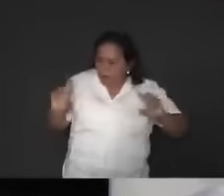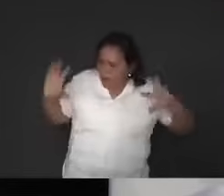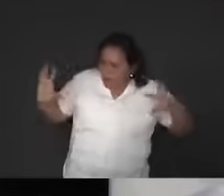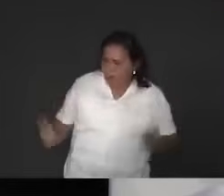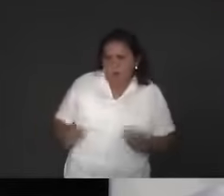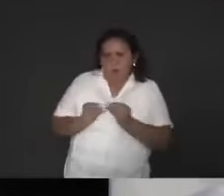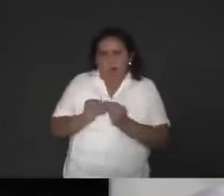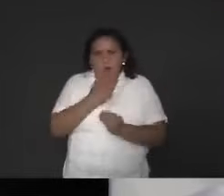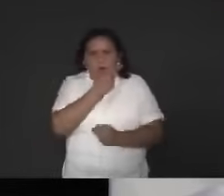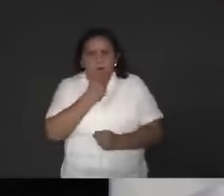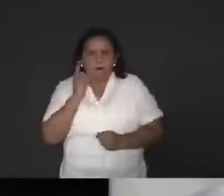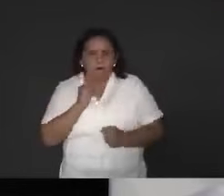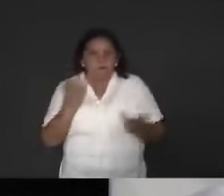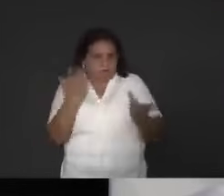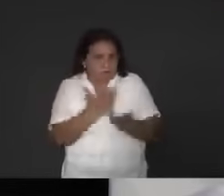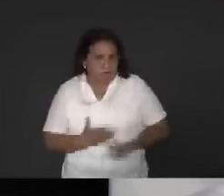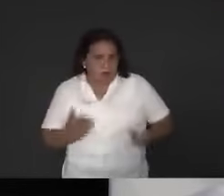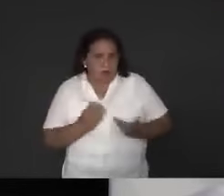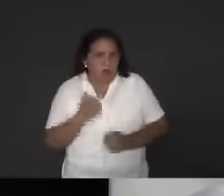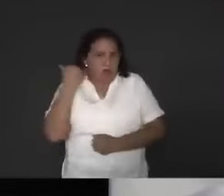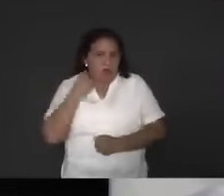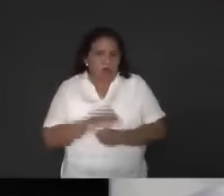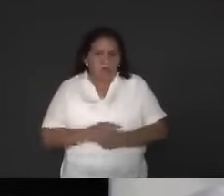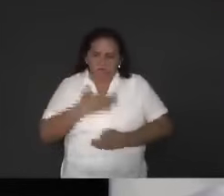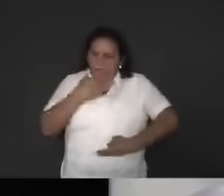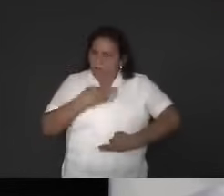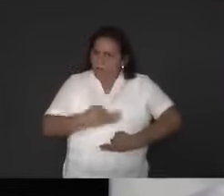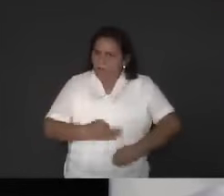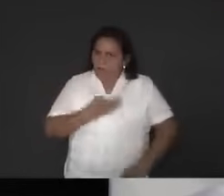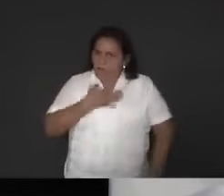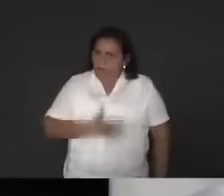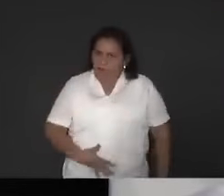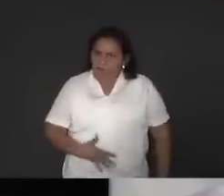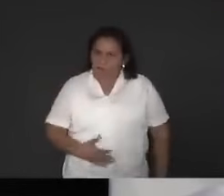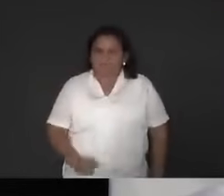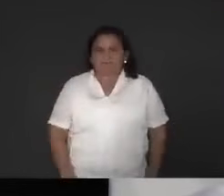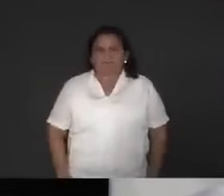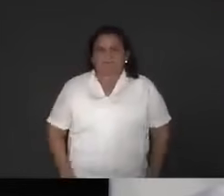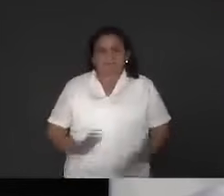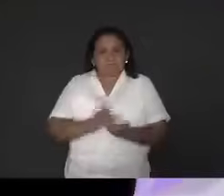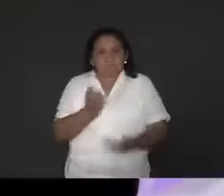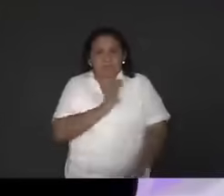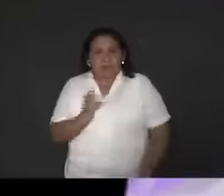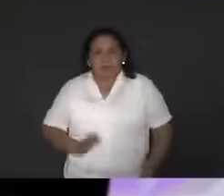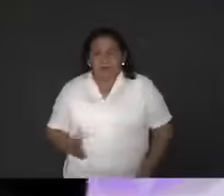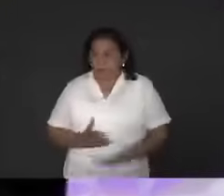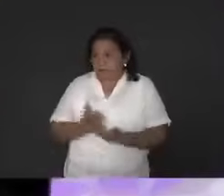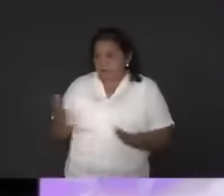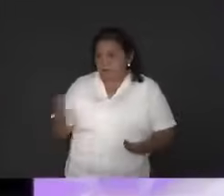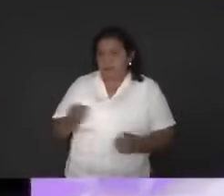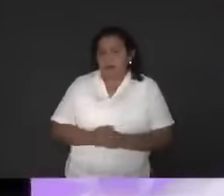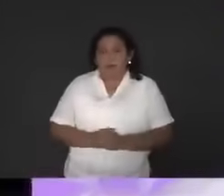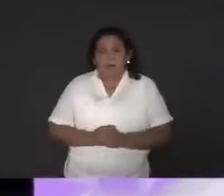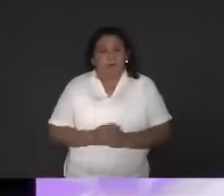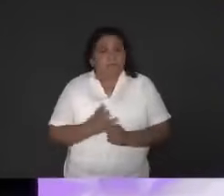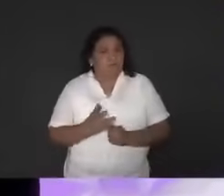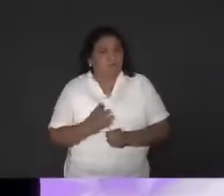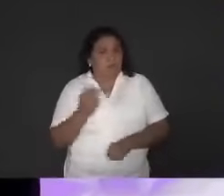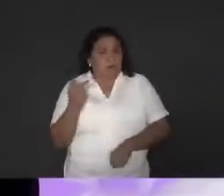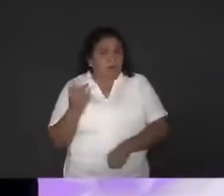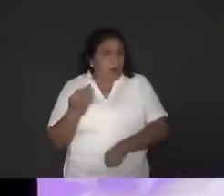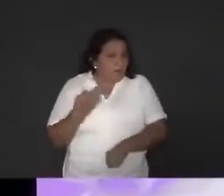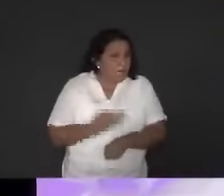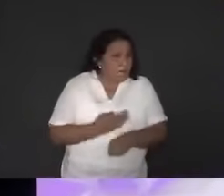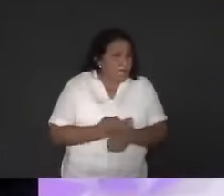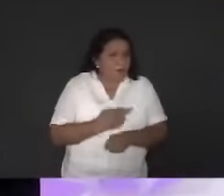juntos, vamos a seguir construyendo un Yucatán más justo. Gracias, candidato. Bueno, pues es momento de usar la réplica contra réplica. Alzó su